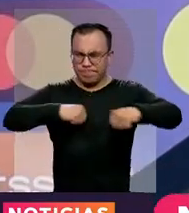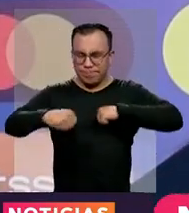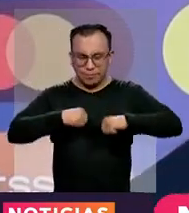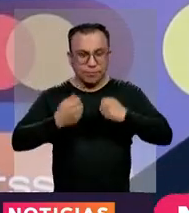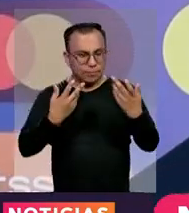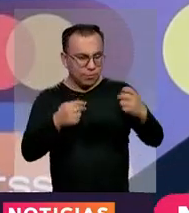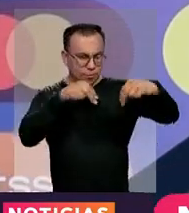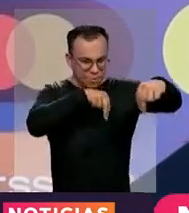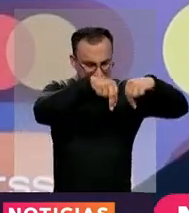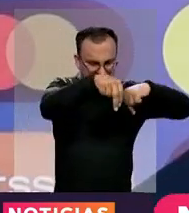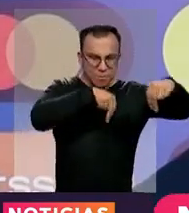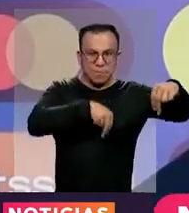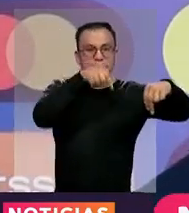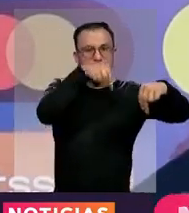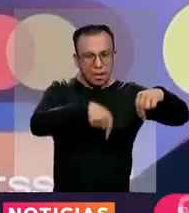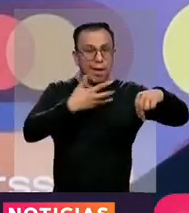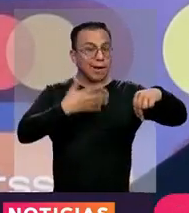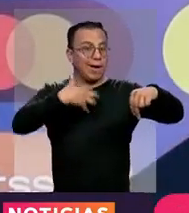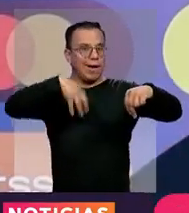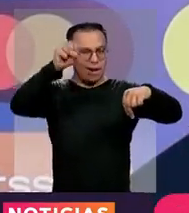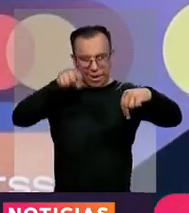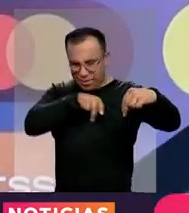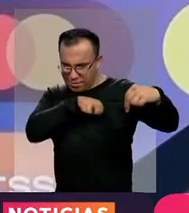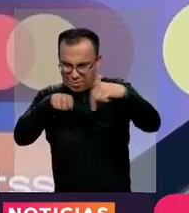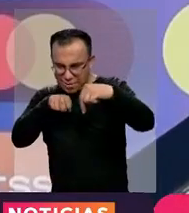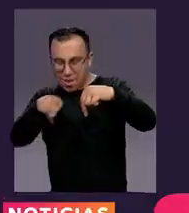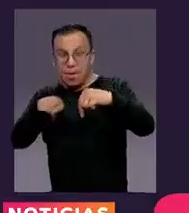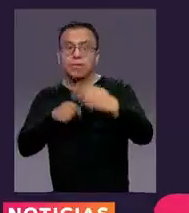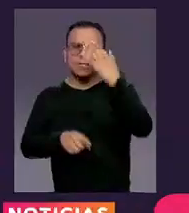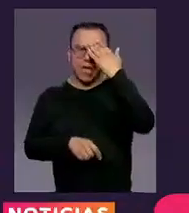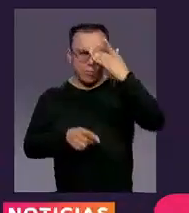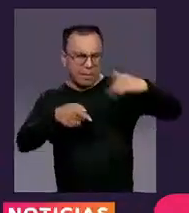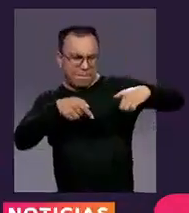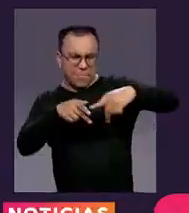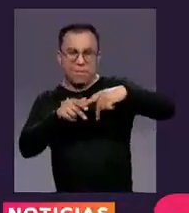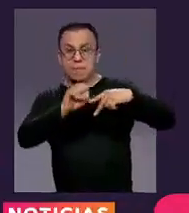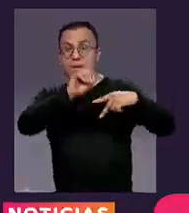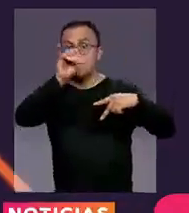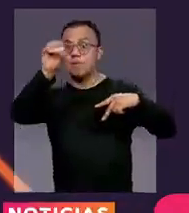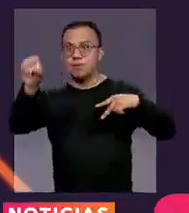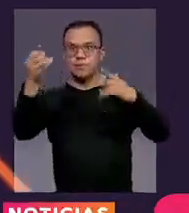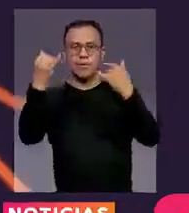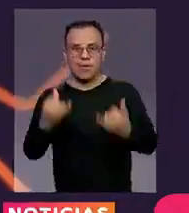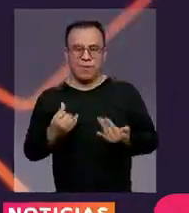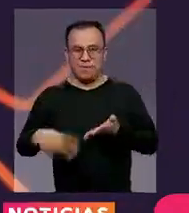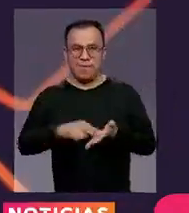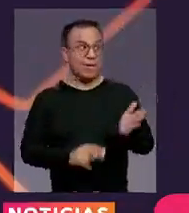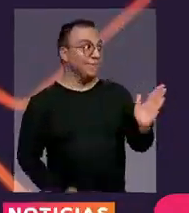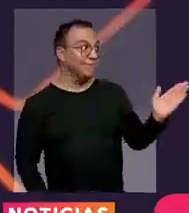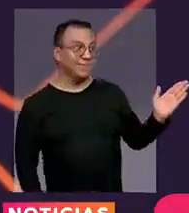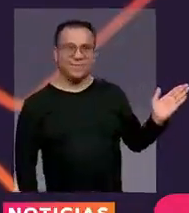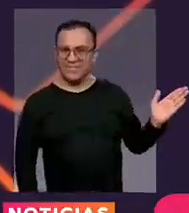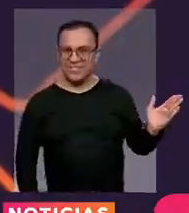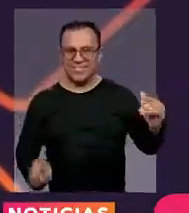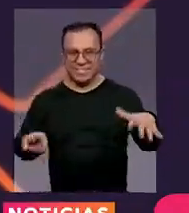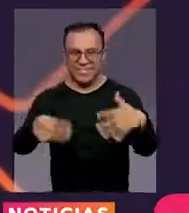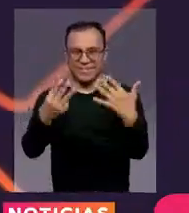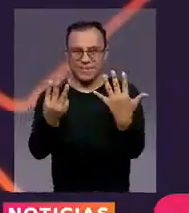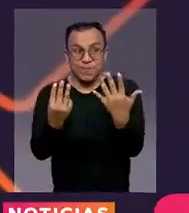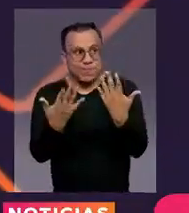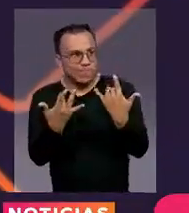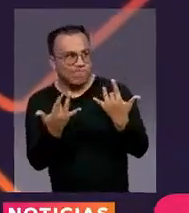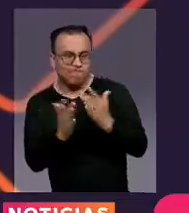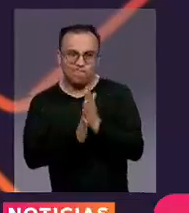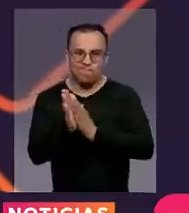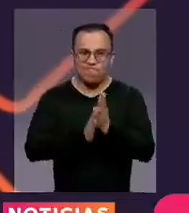espacios y ganar los espacios. Tenemos muy buenas lanzadoras. Así, a son de baile se esperan las 8 de la noche